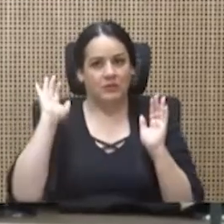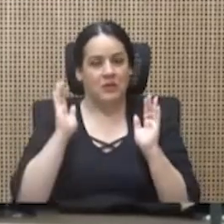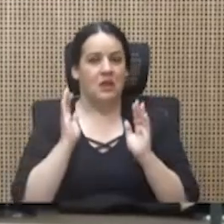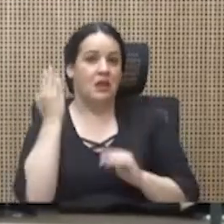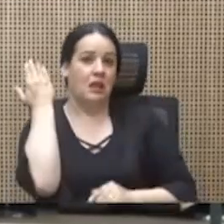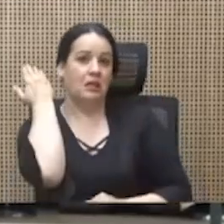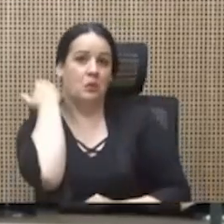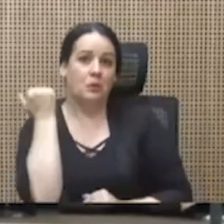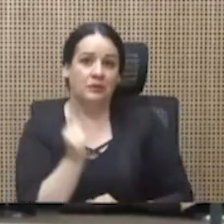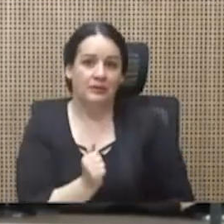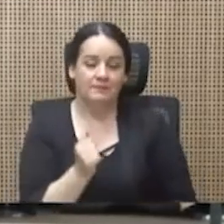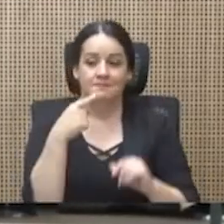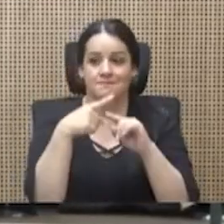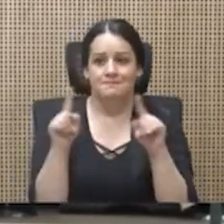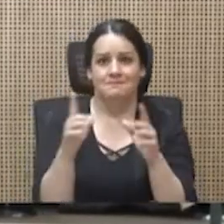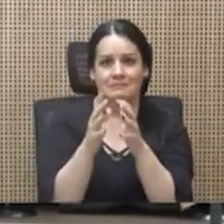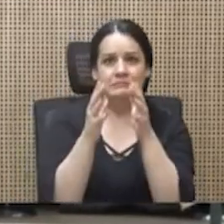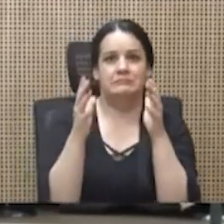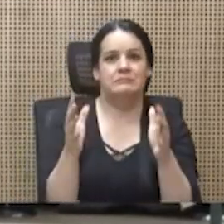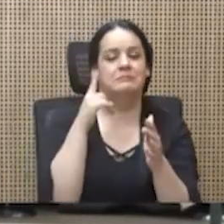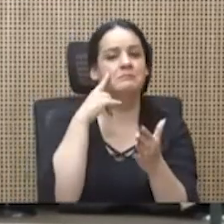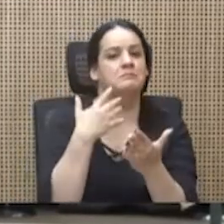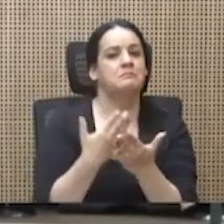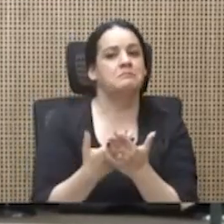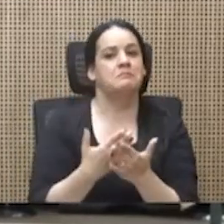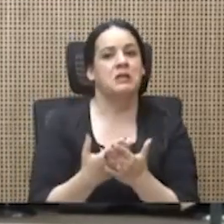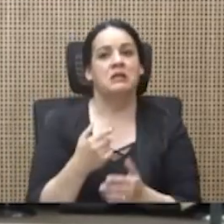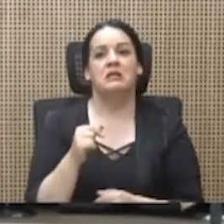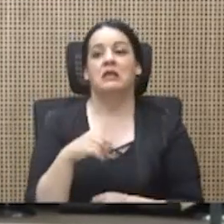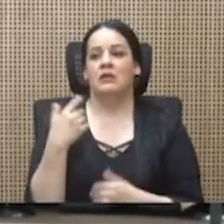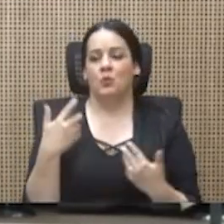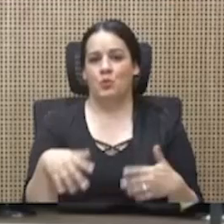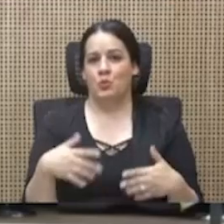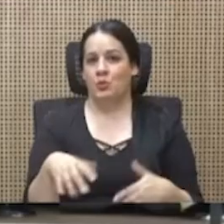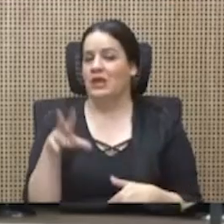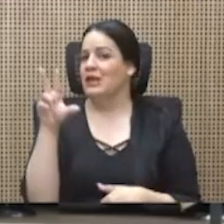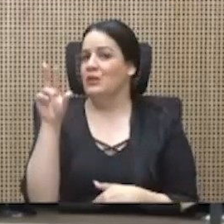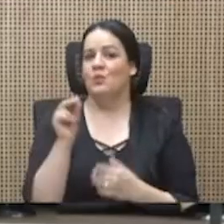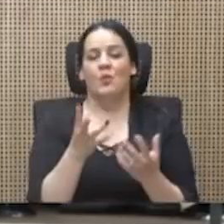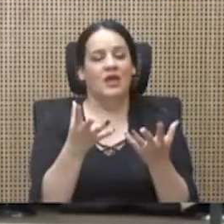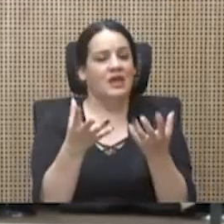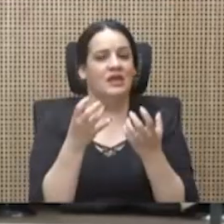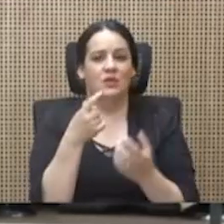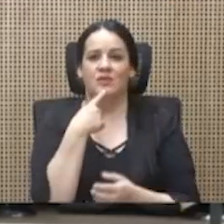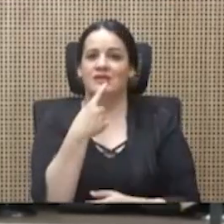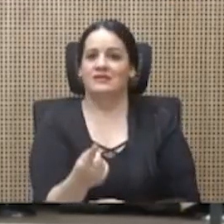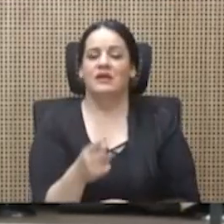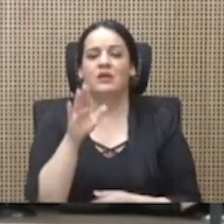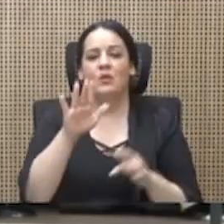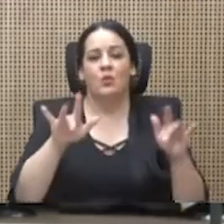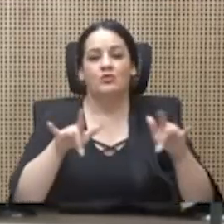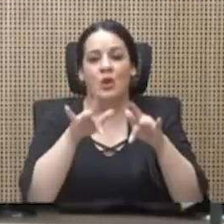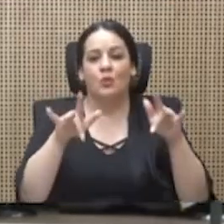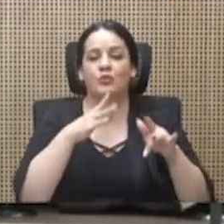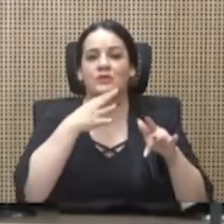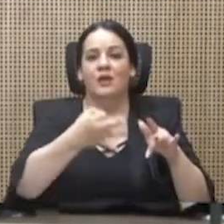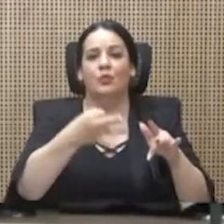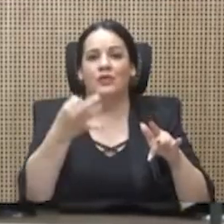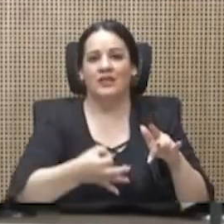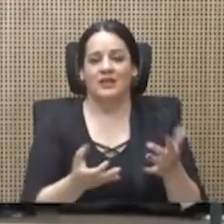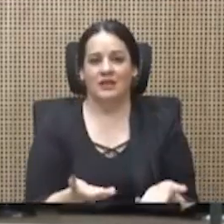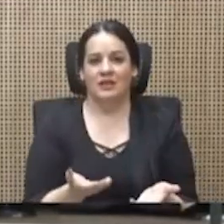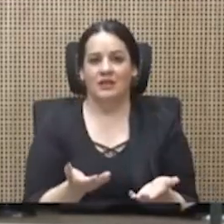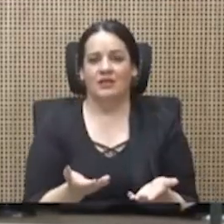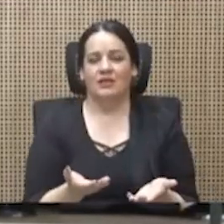y tan evidente que ni siquiera se han atrevido a negar la autenticidad de los audios, ni siquiera. Es que ya sería el colmo,